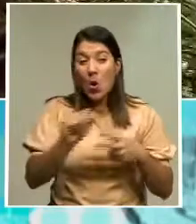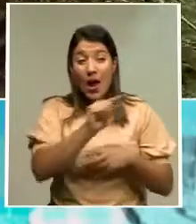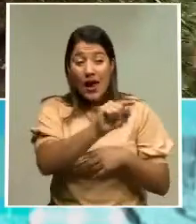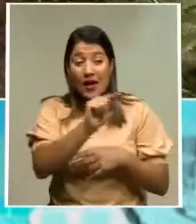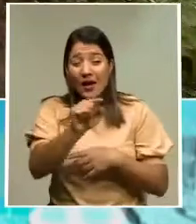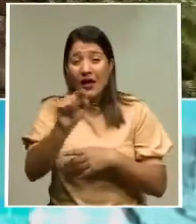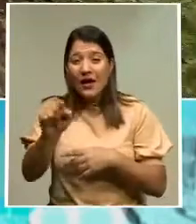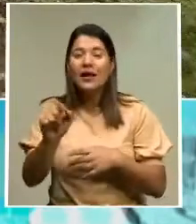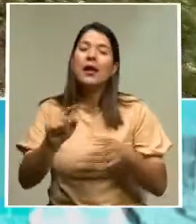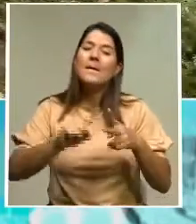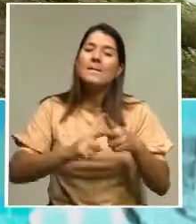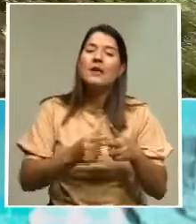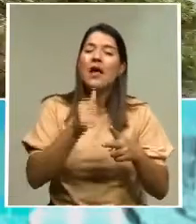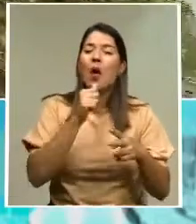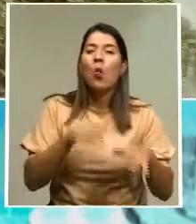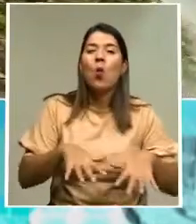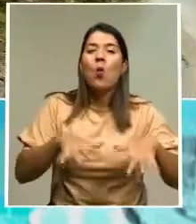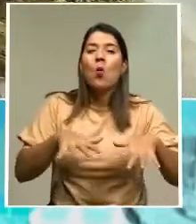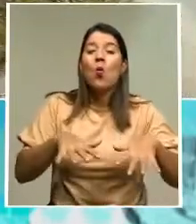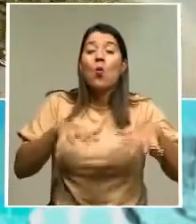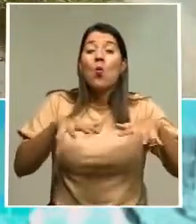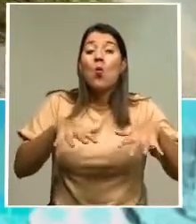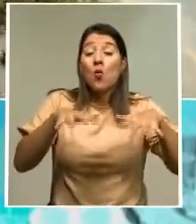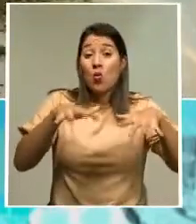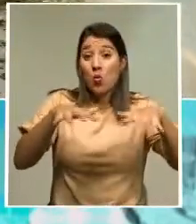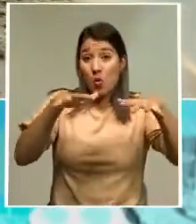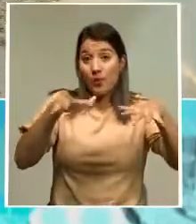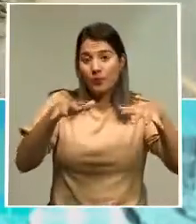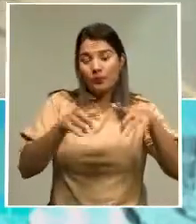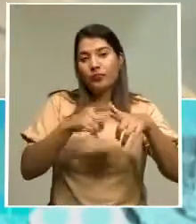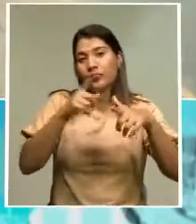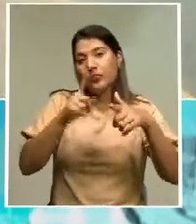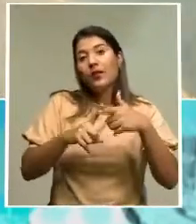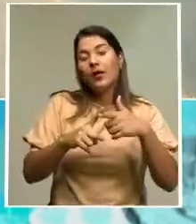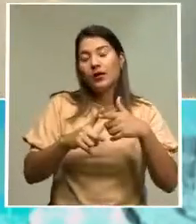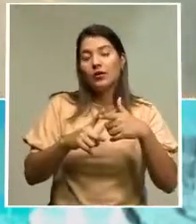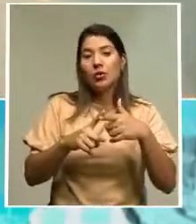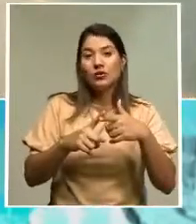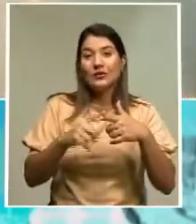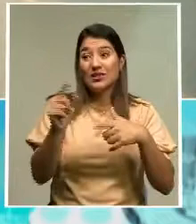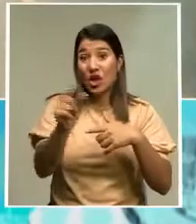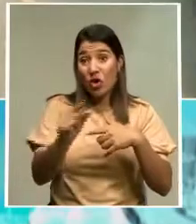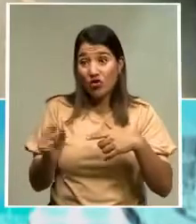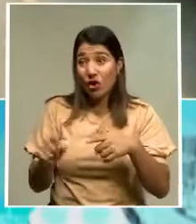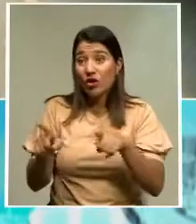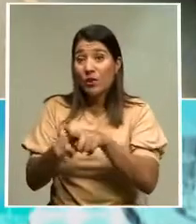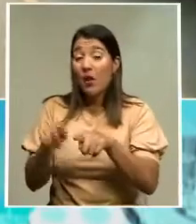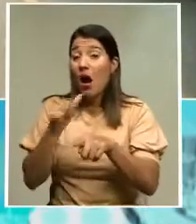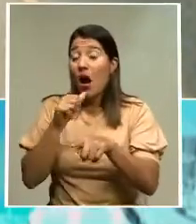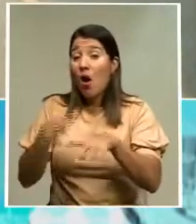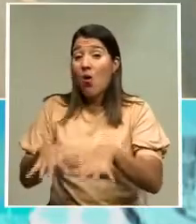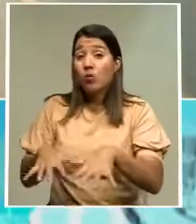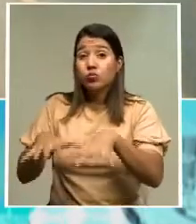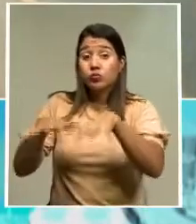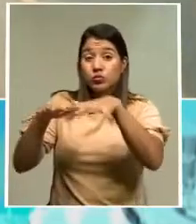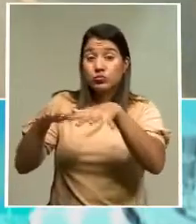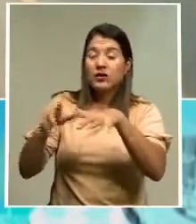de las montañas y empieza a bajar el agua hacia esa vertiente, saturando así y sobrellenando los ríos. Los mismos salen de su